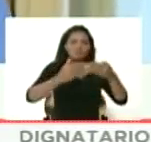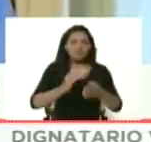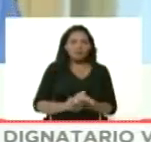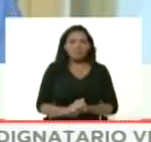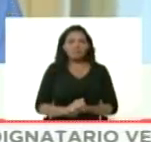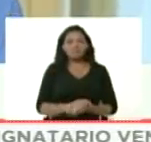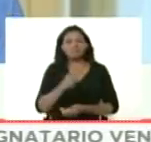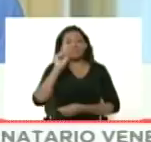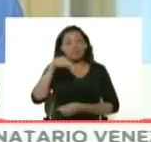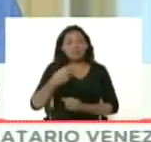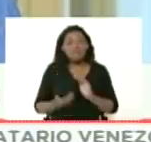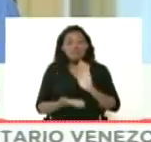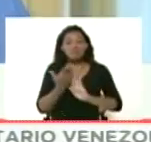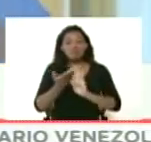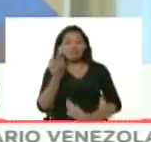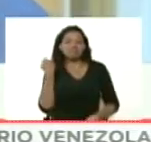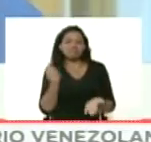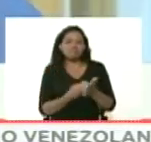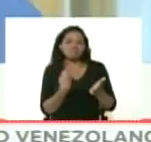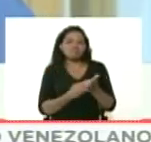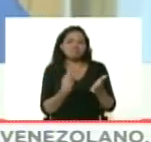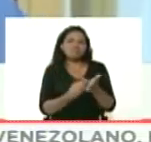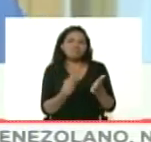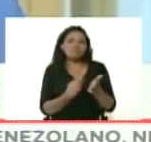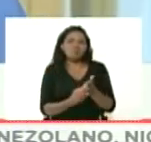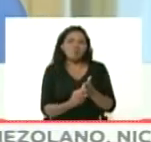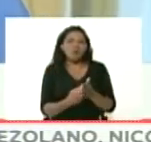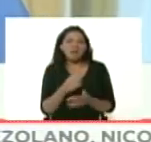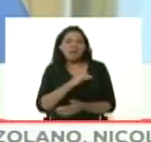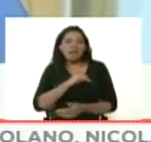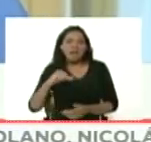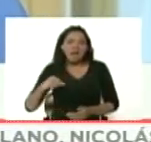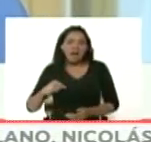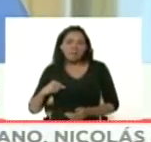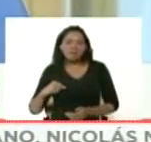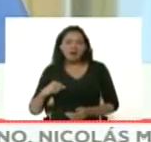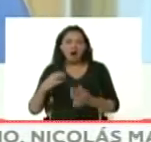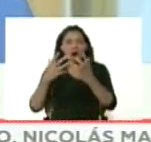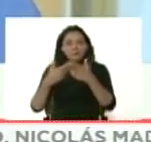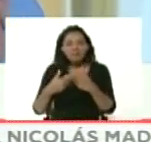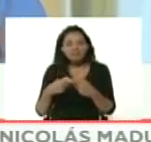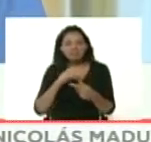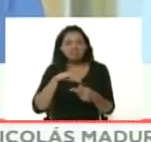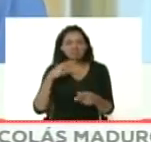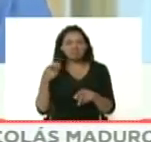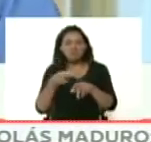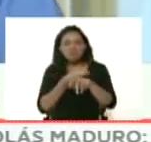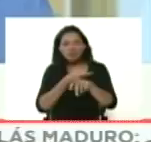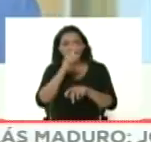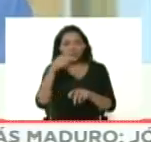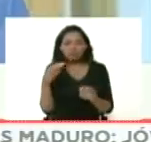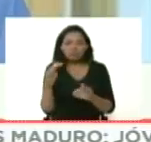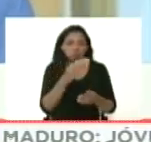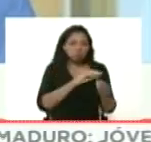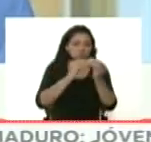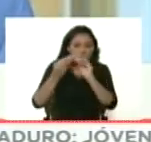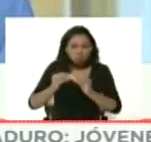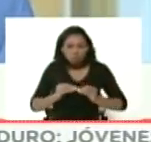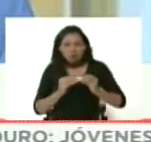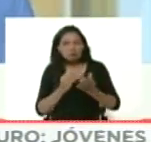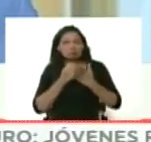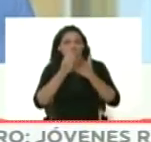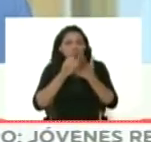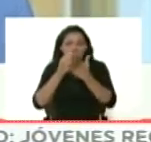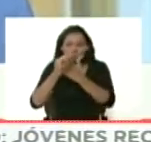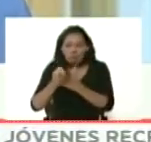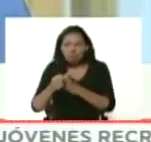inversiones importantes que está haciendo el sector privado y nosotros también a nivel del gobierno nacional, recuperando las granjas avícolas, recuperando